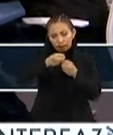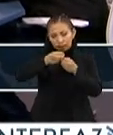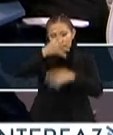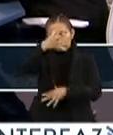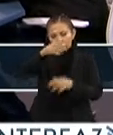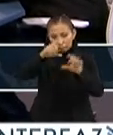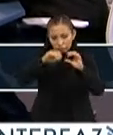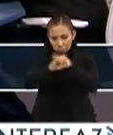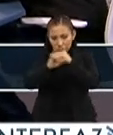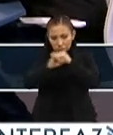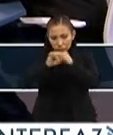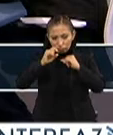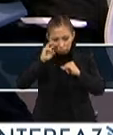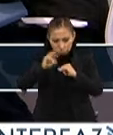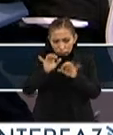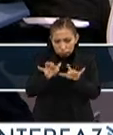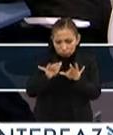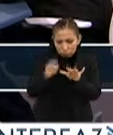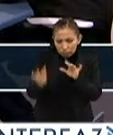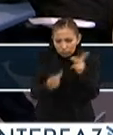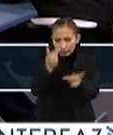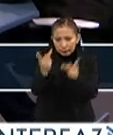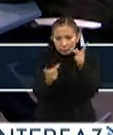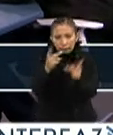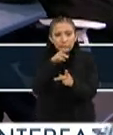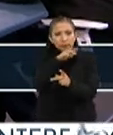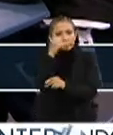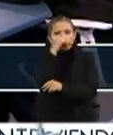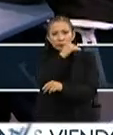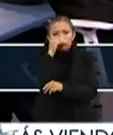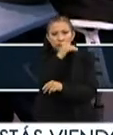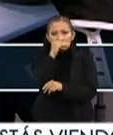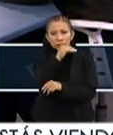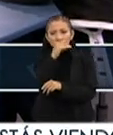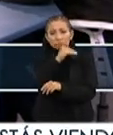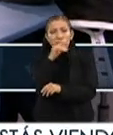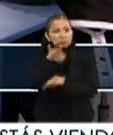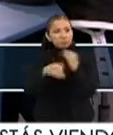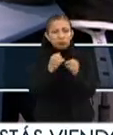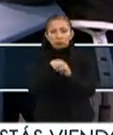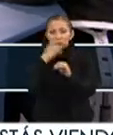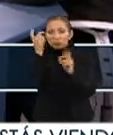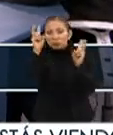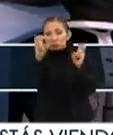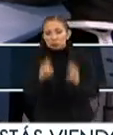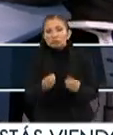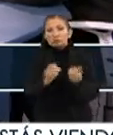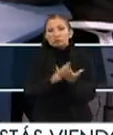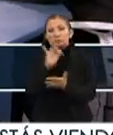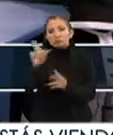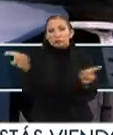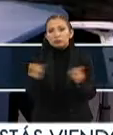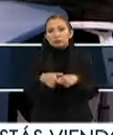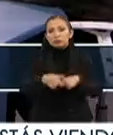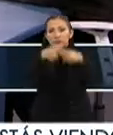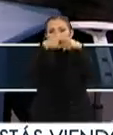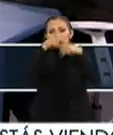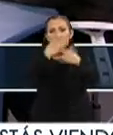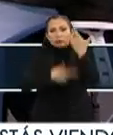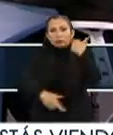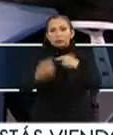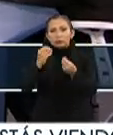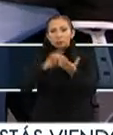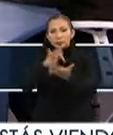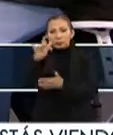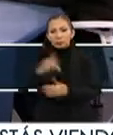es una plataforma multimedia donde pueden consultar de manera gratuita. Perfecto. Todos nuestros contenidos. Muchísimas gracias. Vamos a hacer una breve pausa.